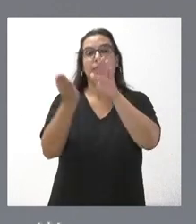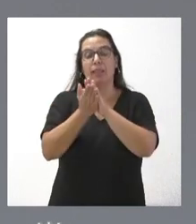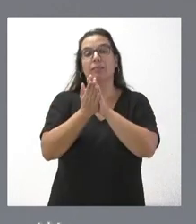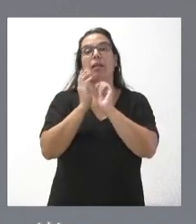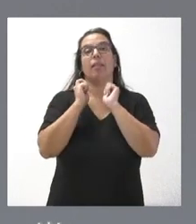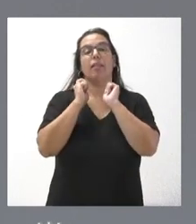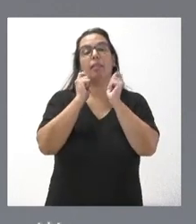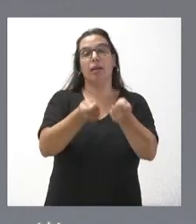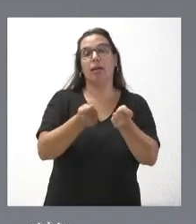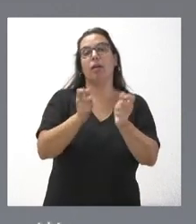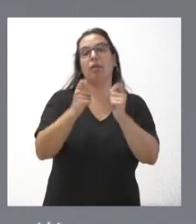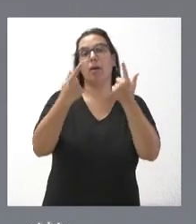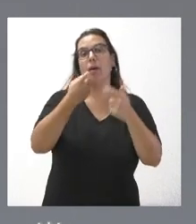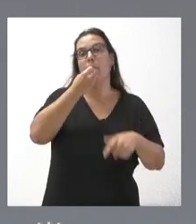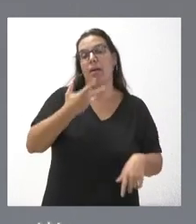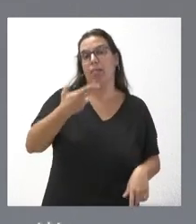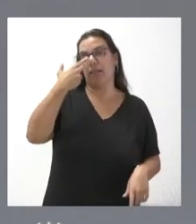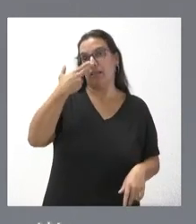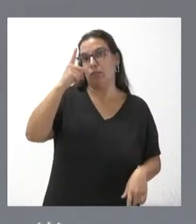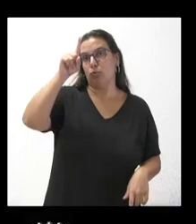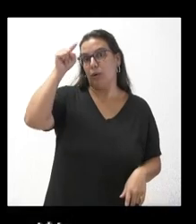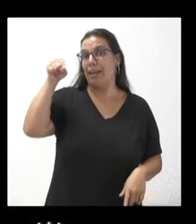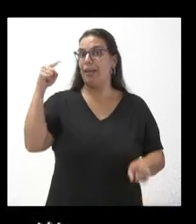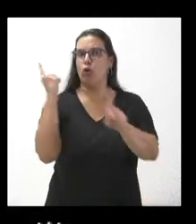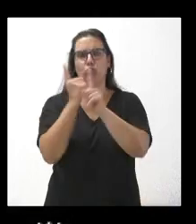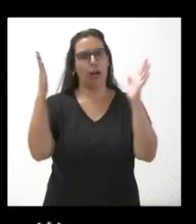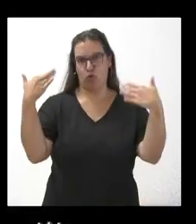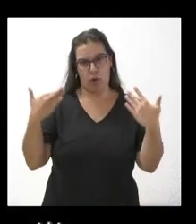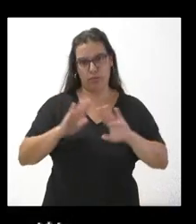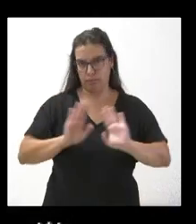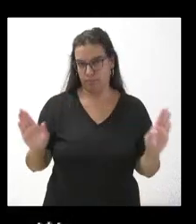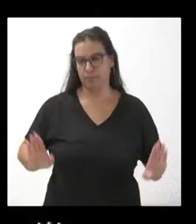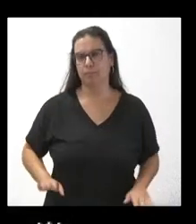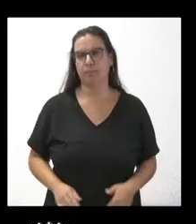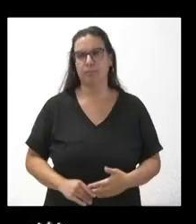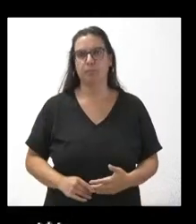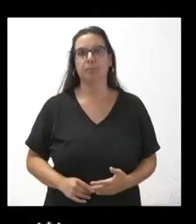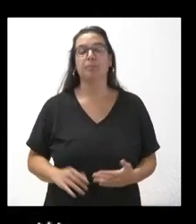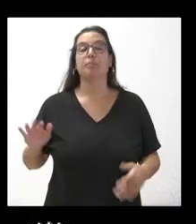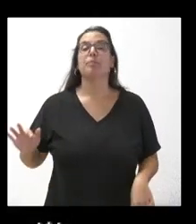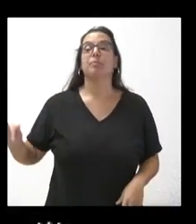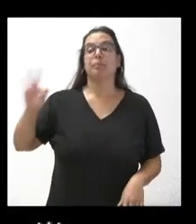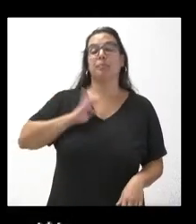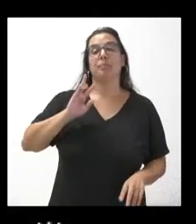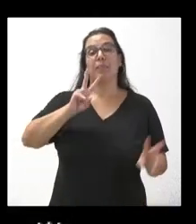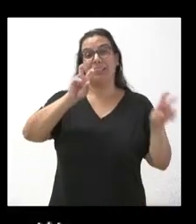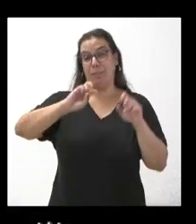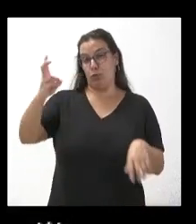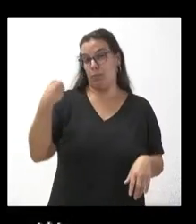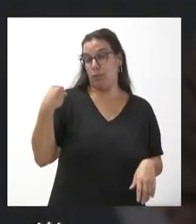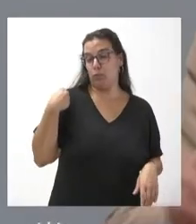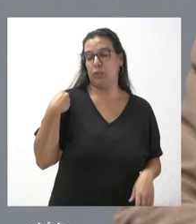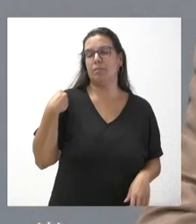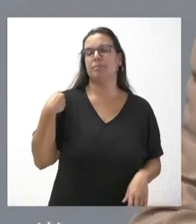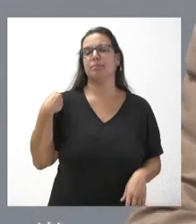y ahí no hay objeciones. Sobre las otras cuestiones que usted plantea